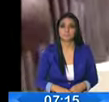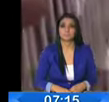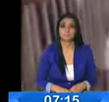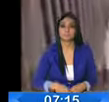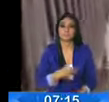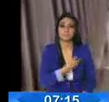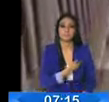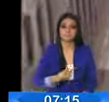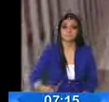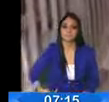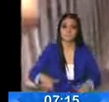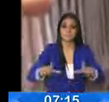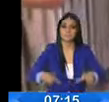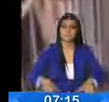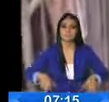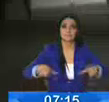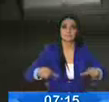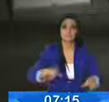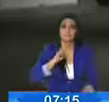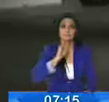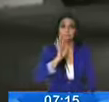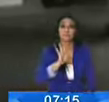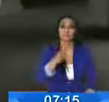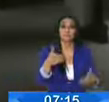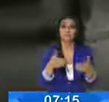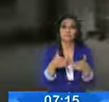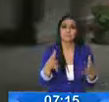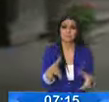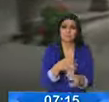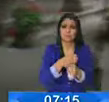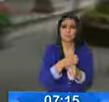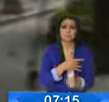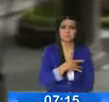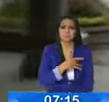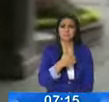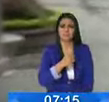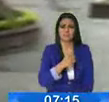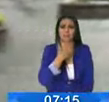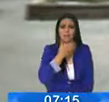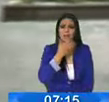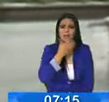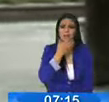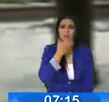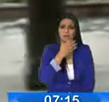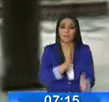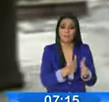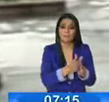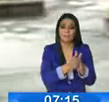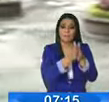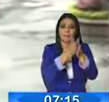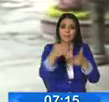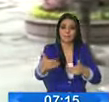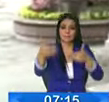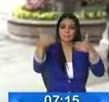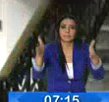insistió en que cuando parte de su equipo de seguridad sintió una alta temperatura en la pared del despacho presidencial nunca